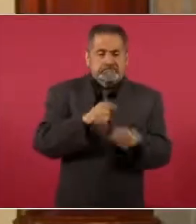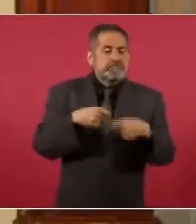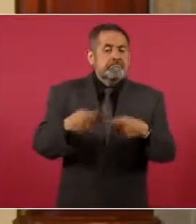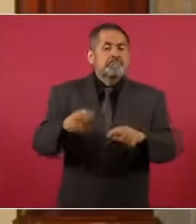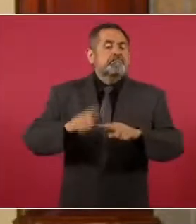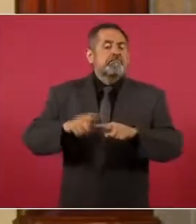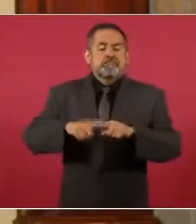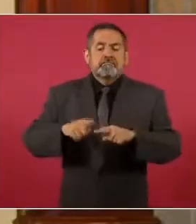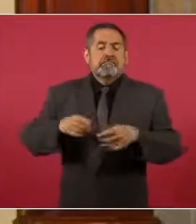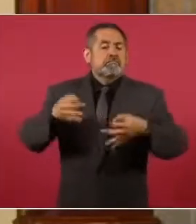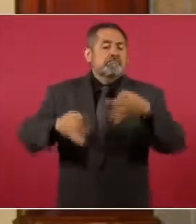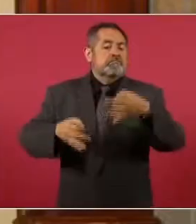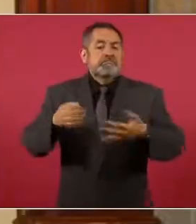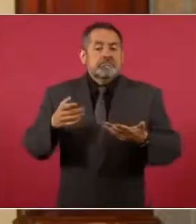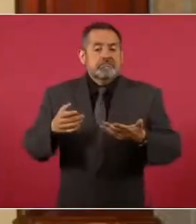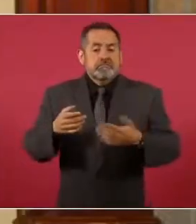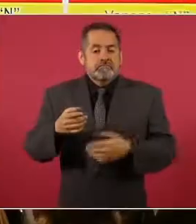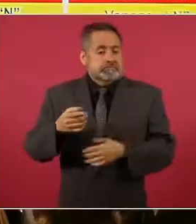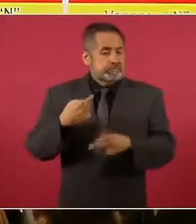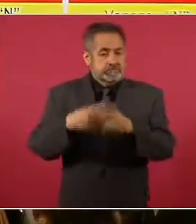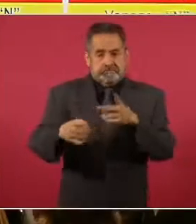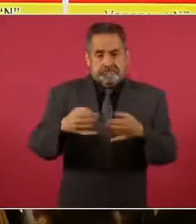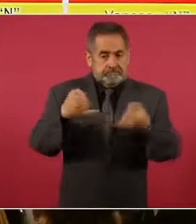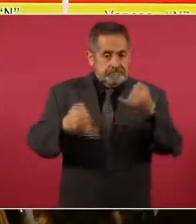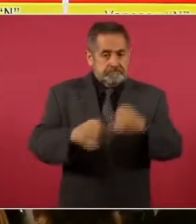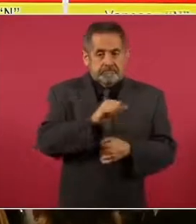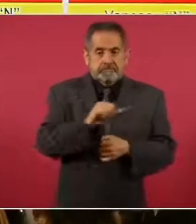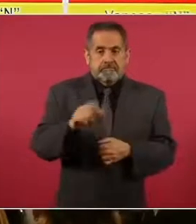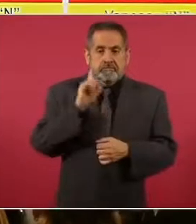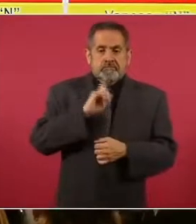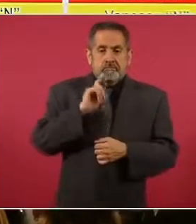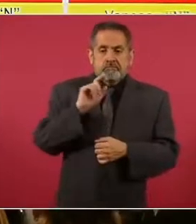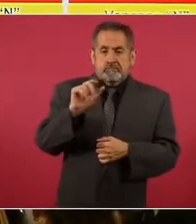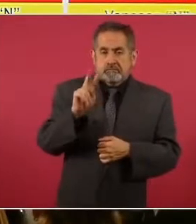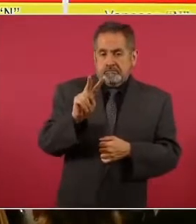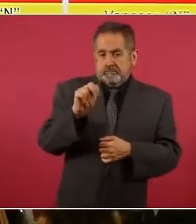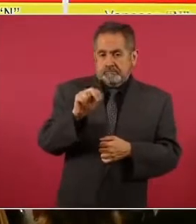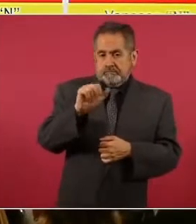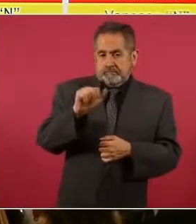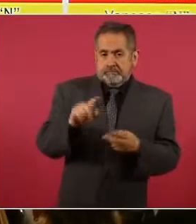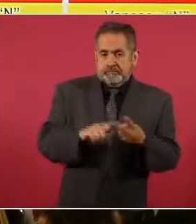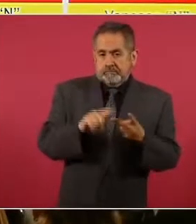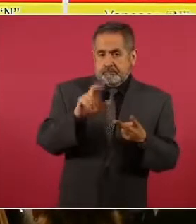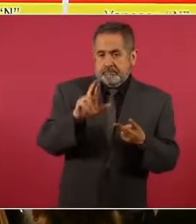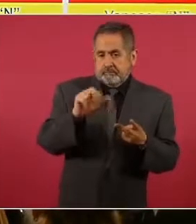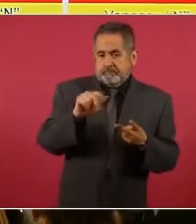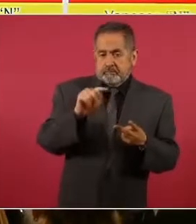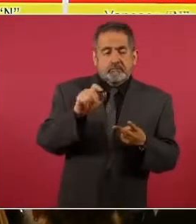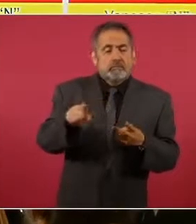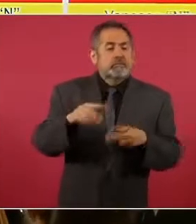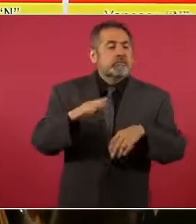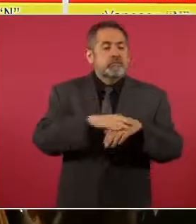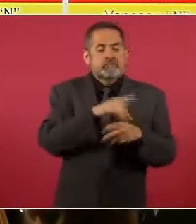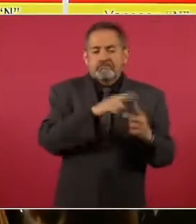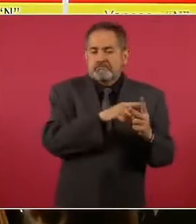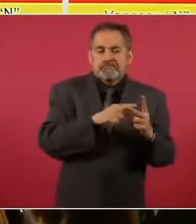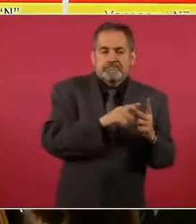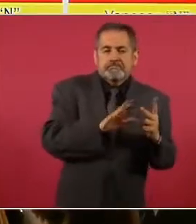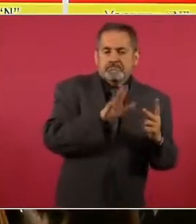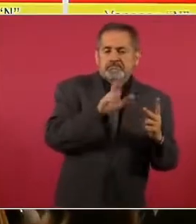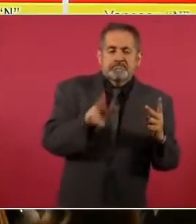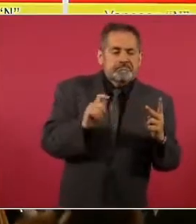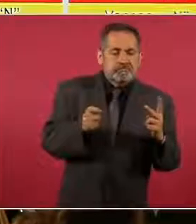el caso de la vinculación a proceso de Vanessa N. y Rautel N. por el